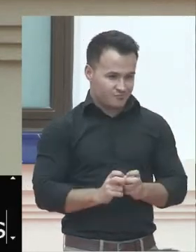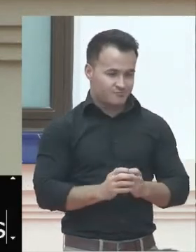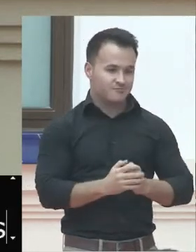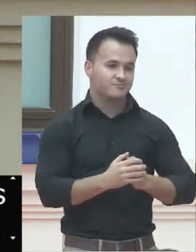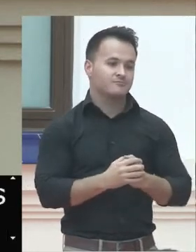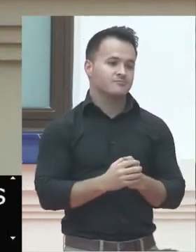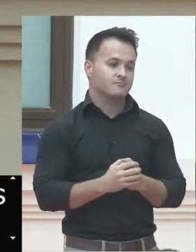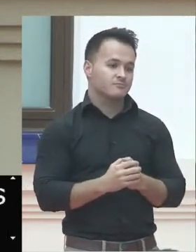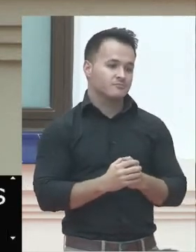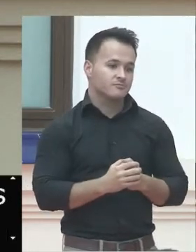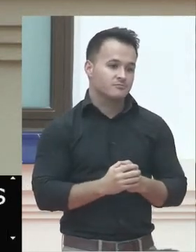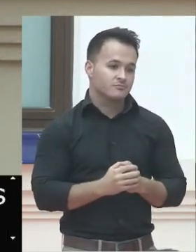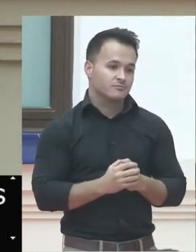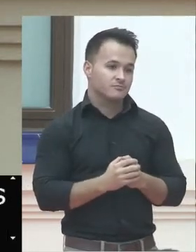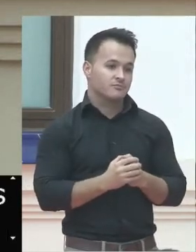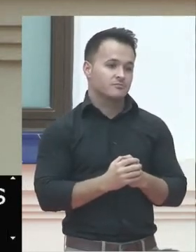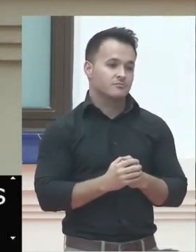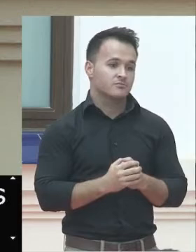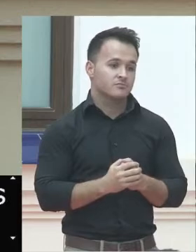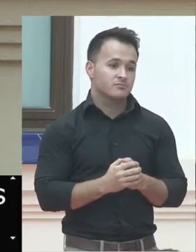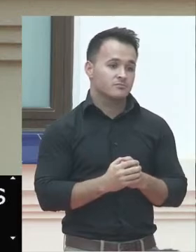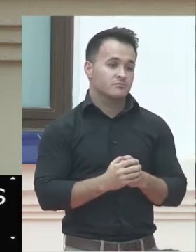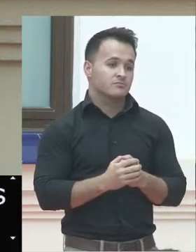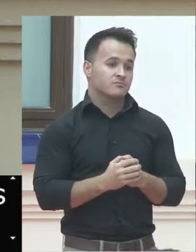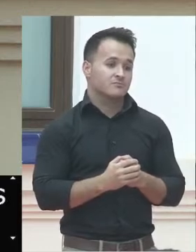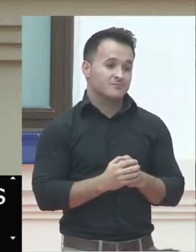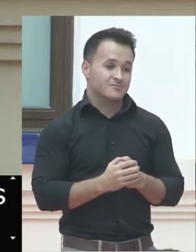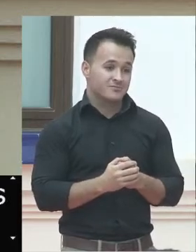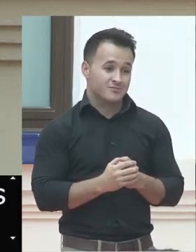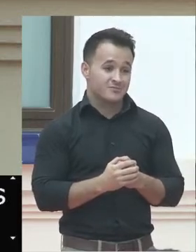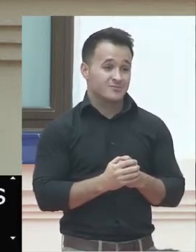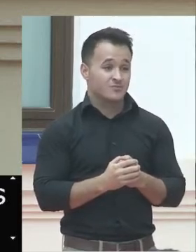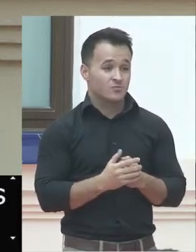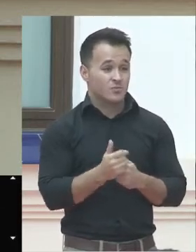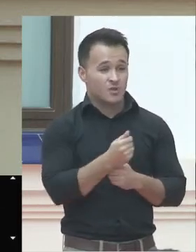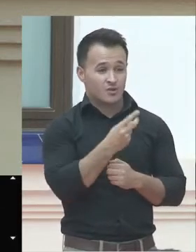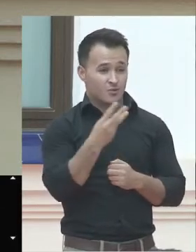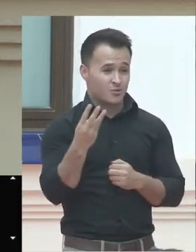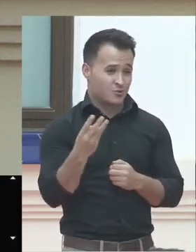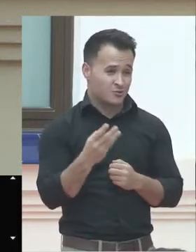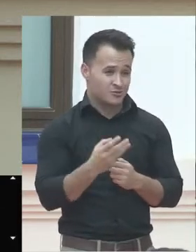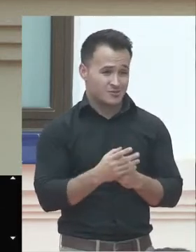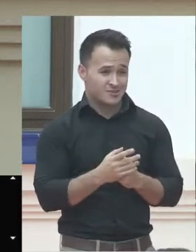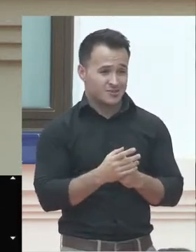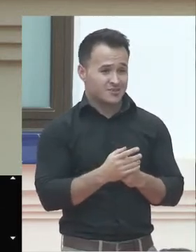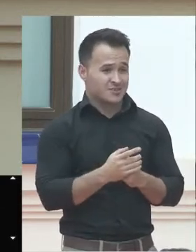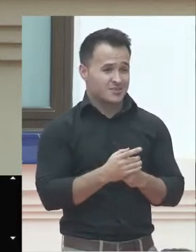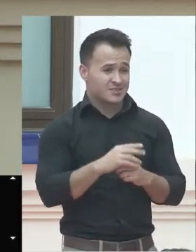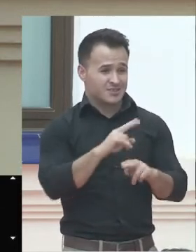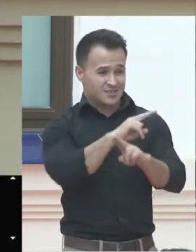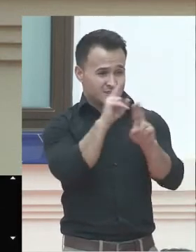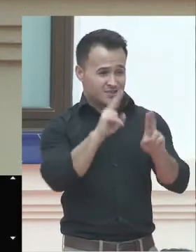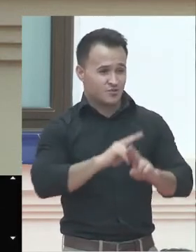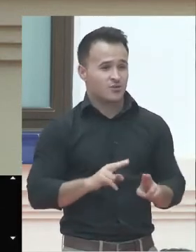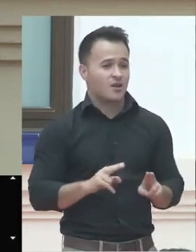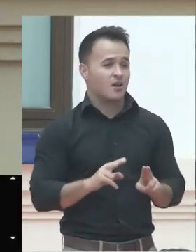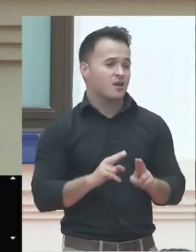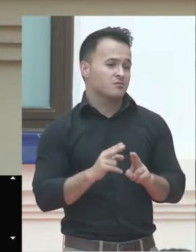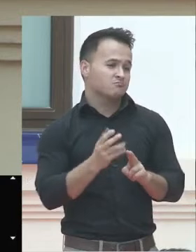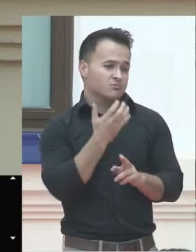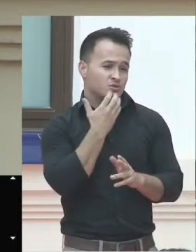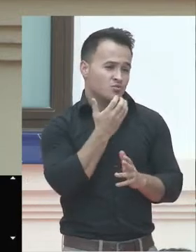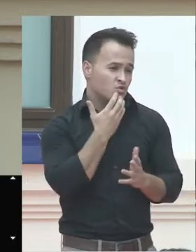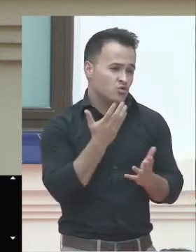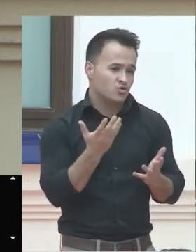ciertos organismos internacionales que nos ayudan haciendo lobby frente a la Federación, a la FAA, a la